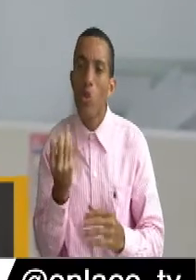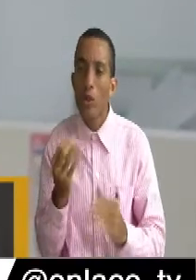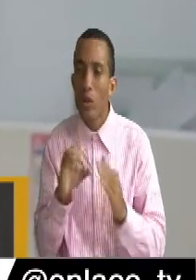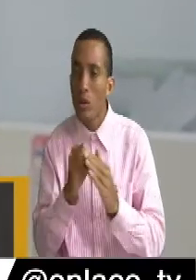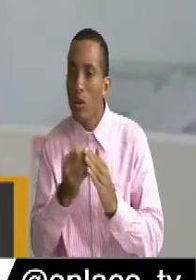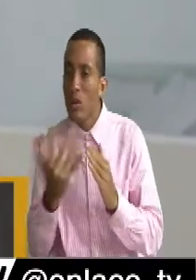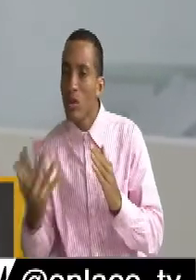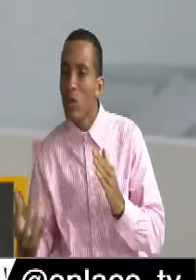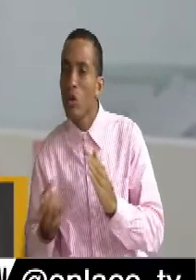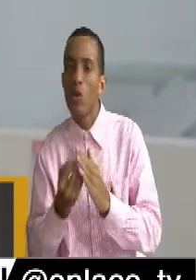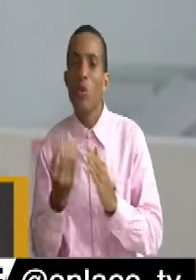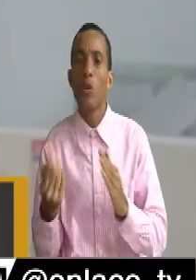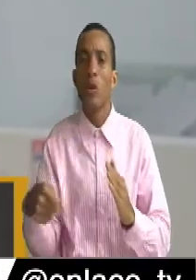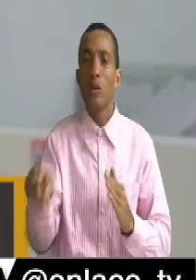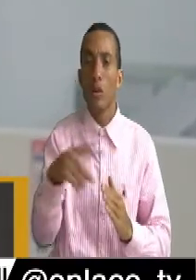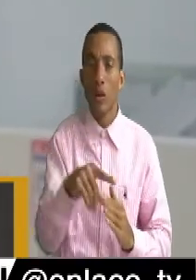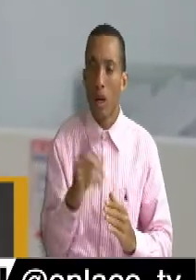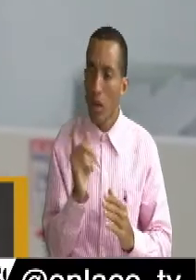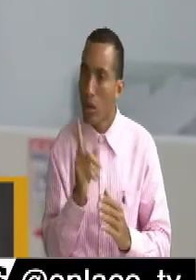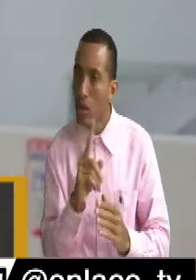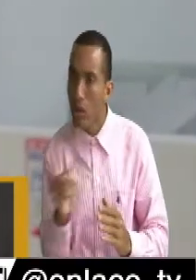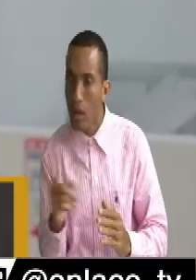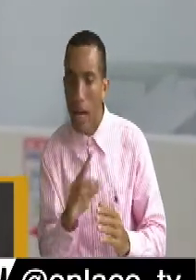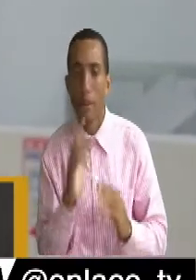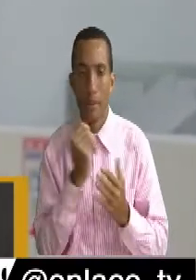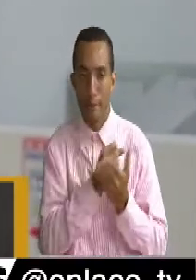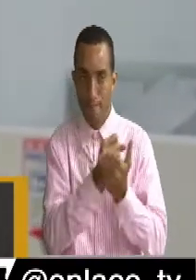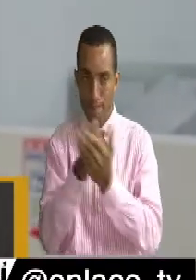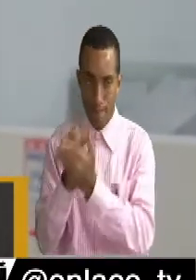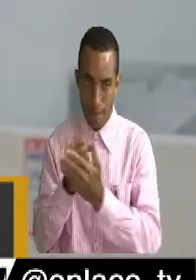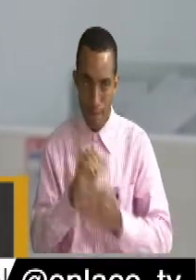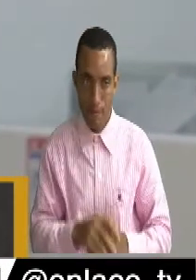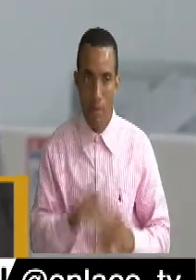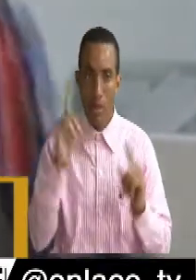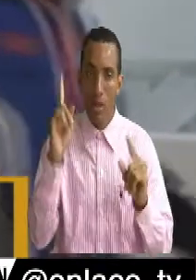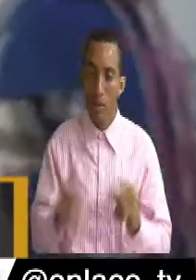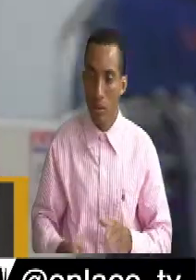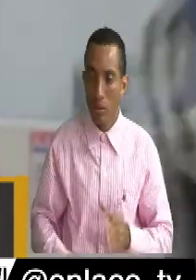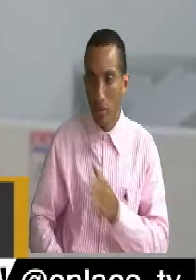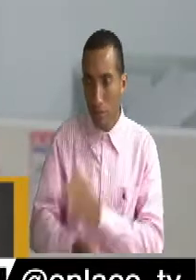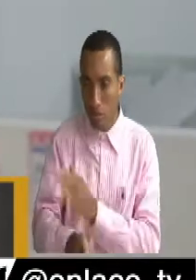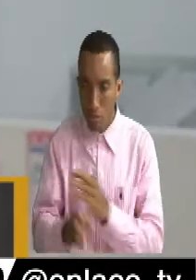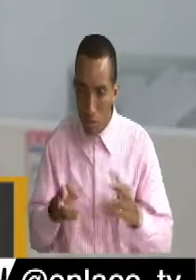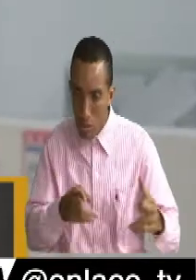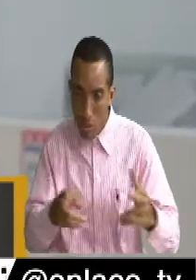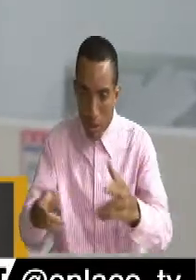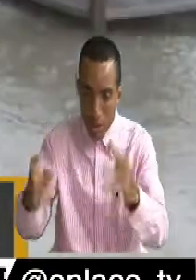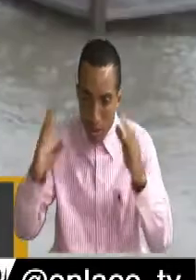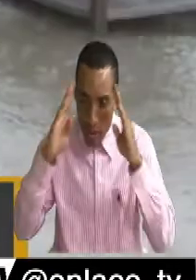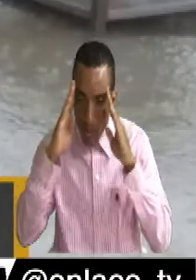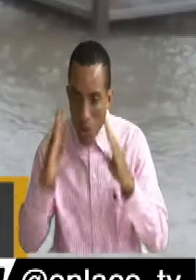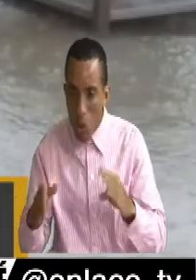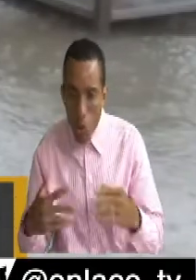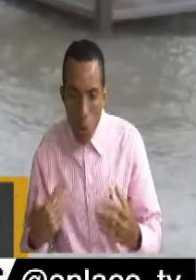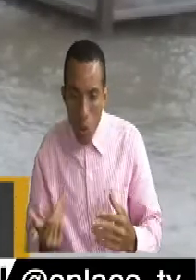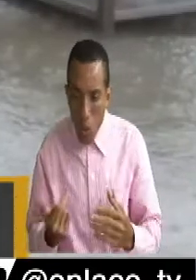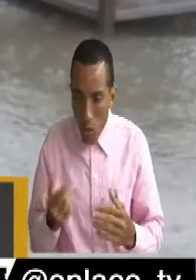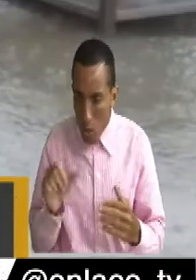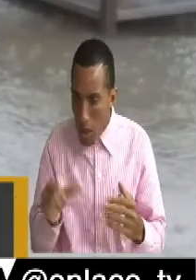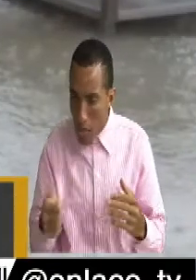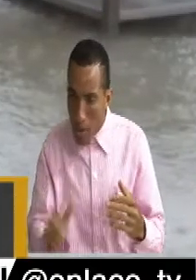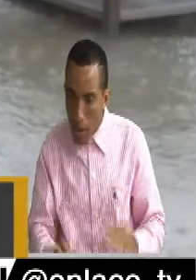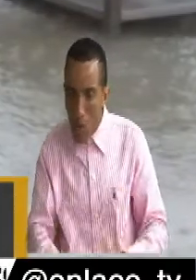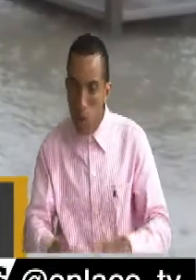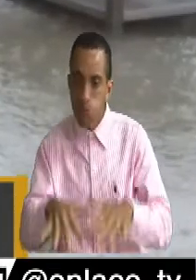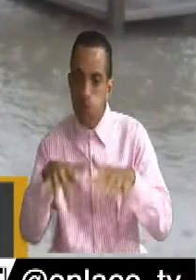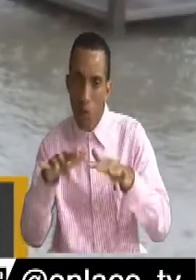eso, también vamos a estar, seguimos monitoreando el río y esperamos en las próximas horas que se dé